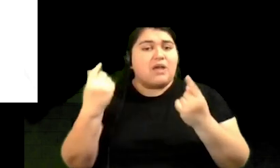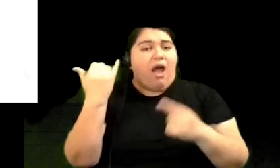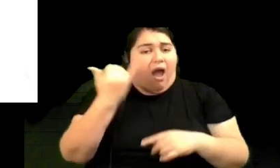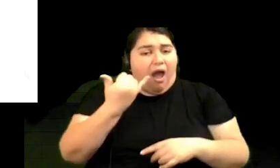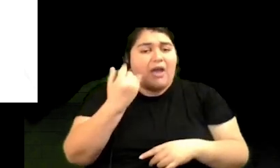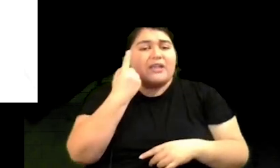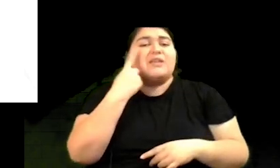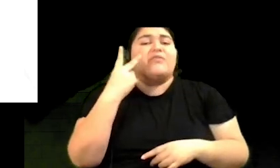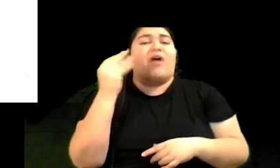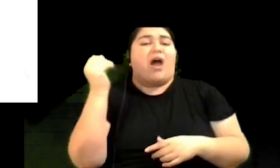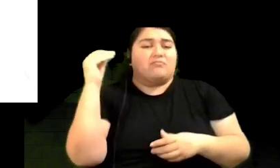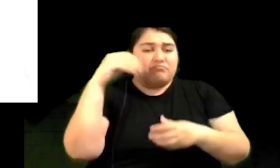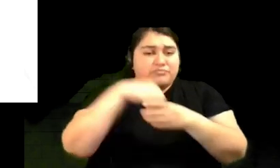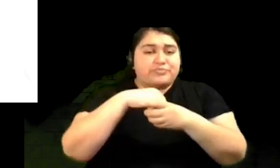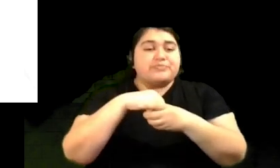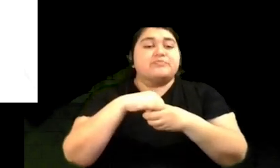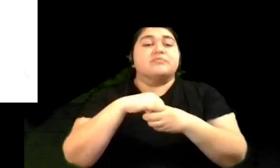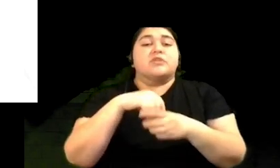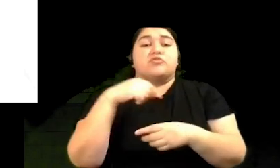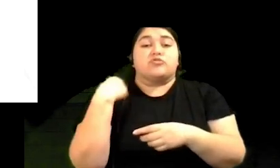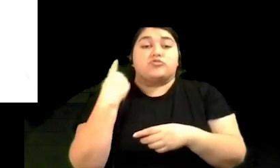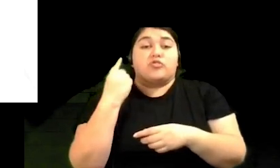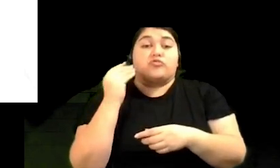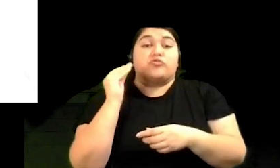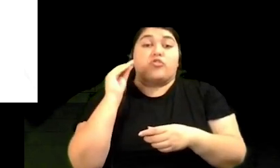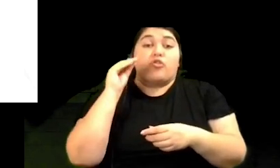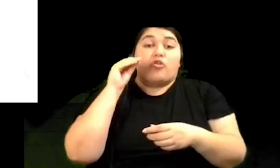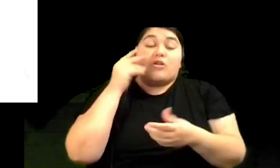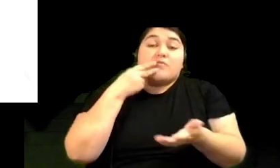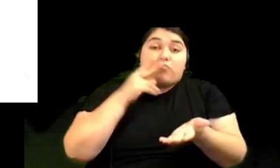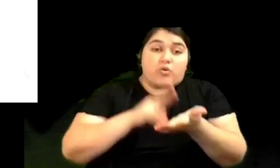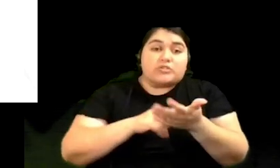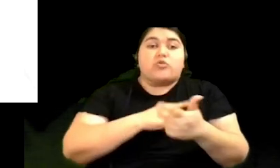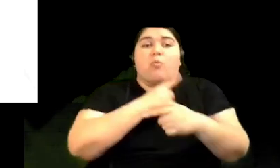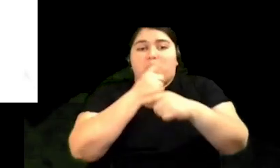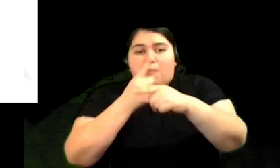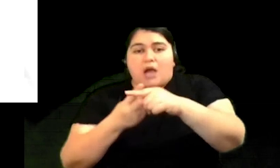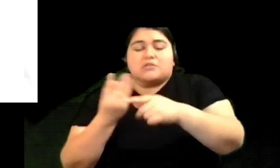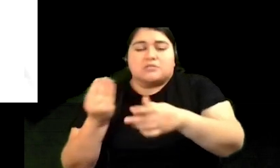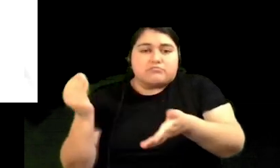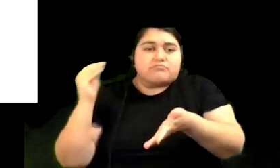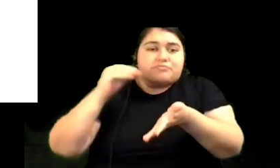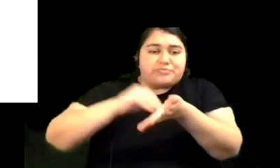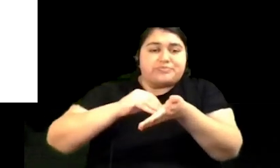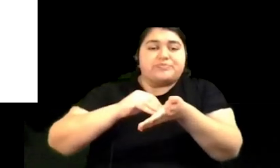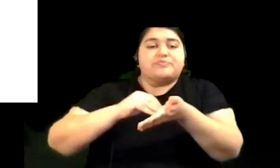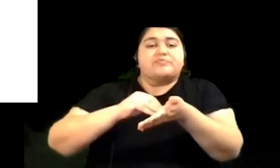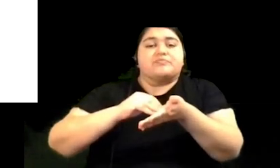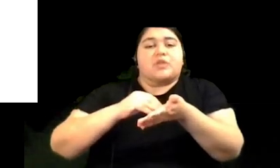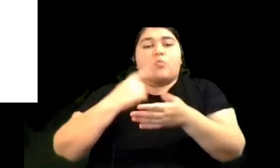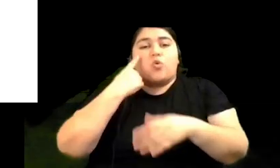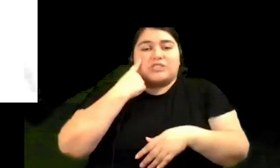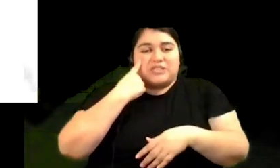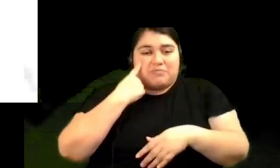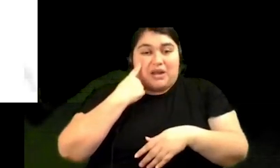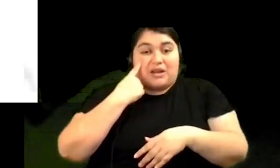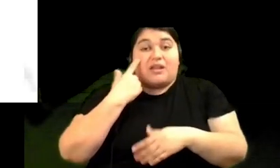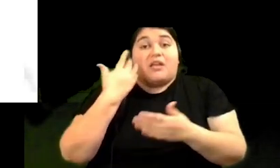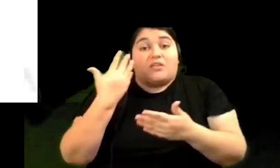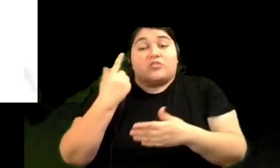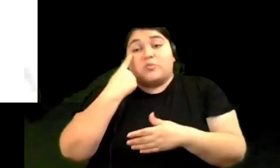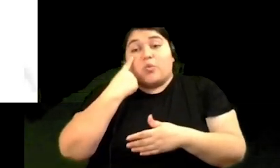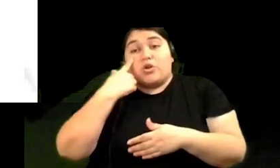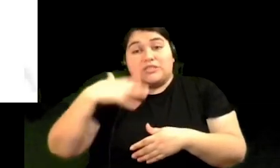Entonces, le estamos grabando por impuesto de valor agregado y le estamos grabando con una tasa municipal. Y las tasas